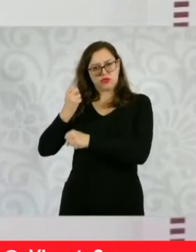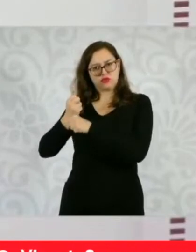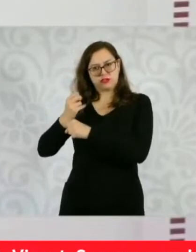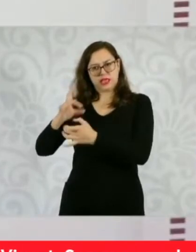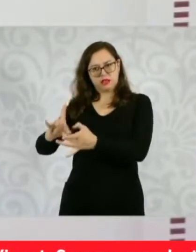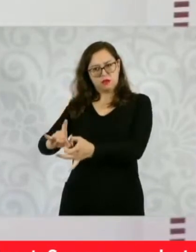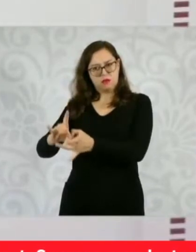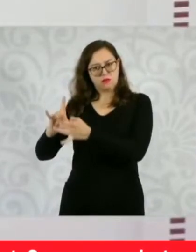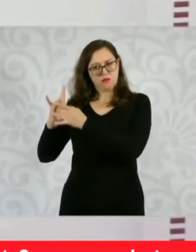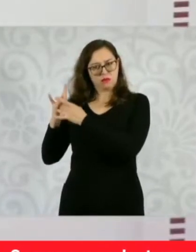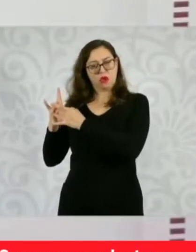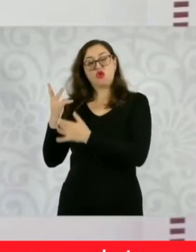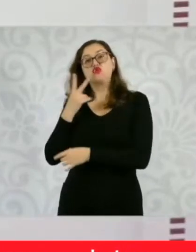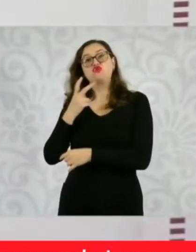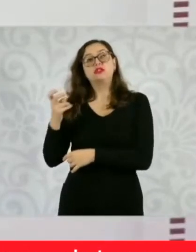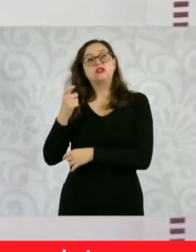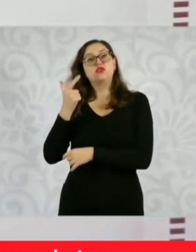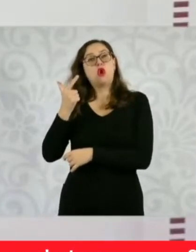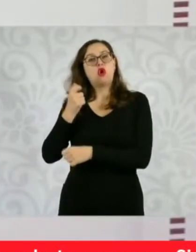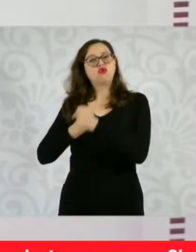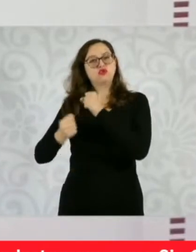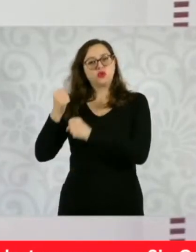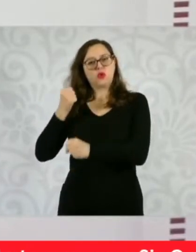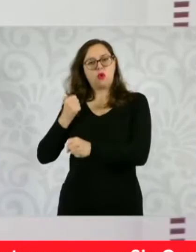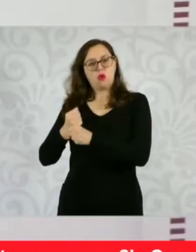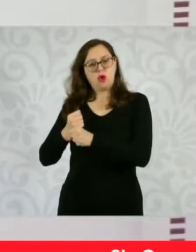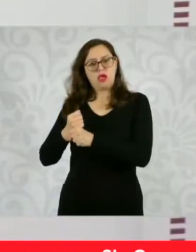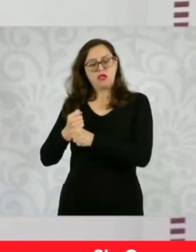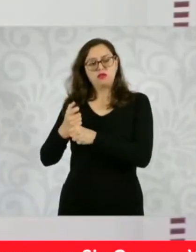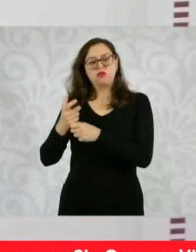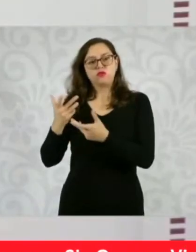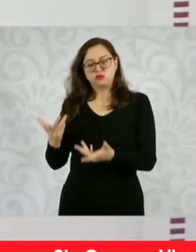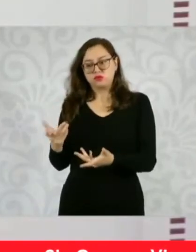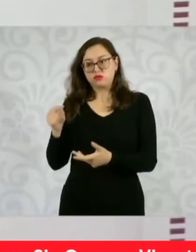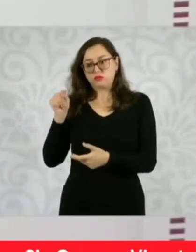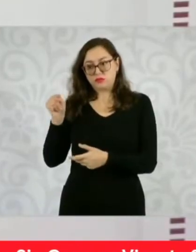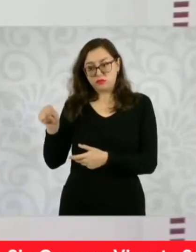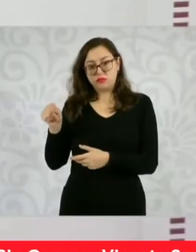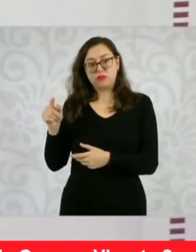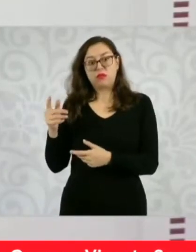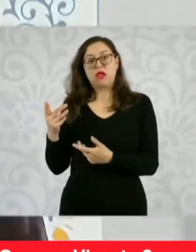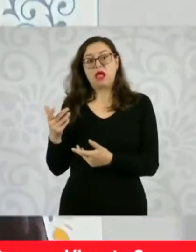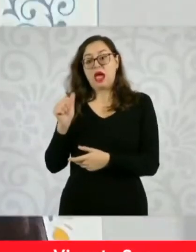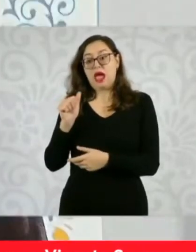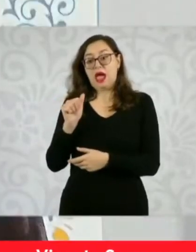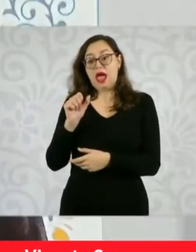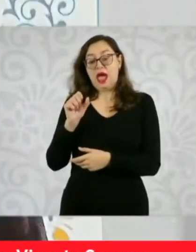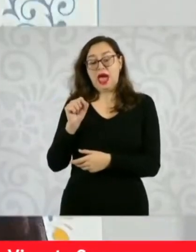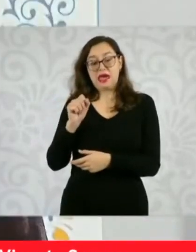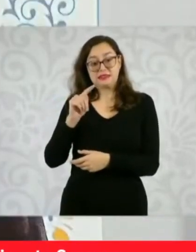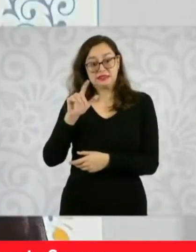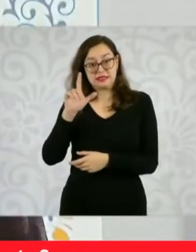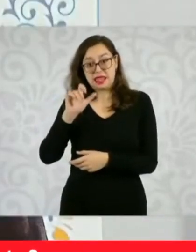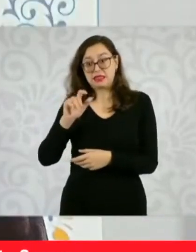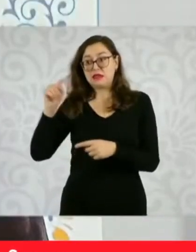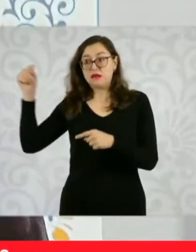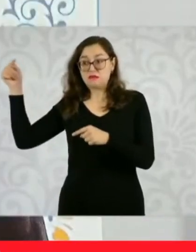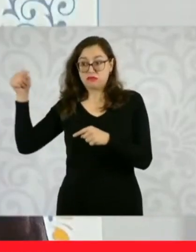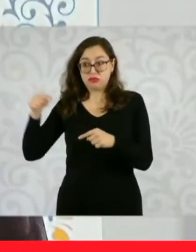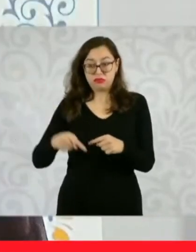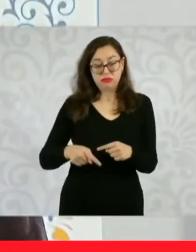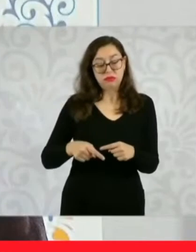208 años de migración desde Aztlán hasta México, Tenochtitlán.